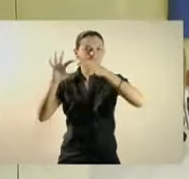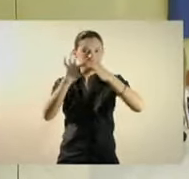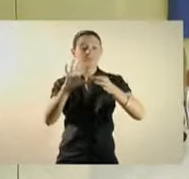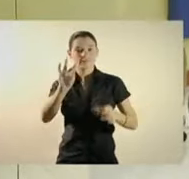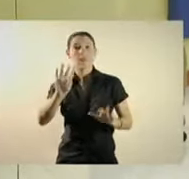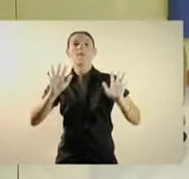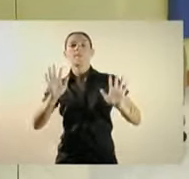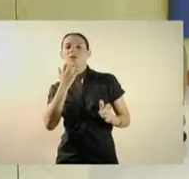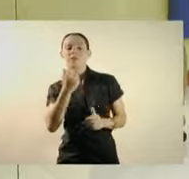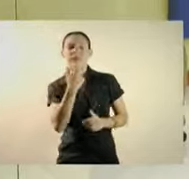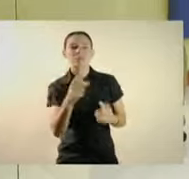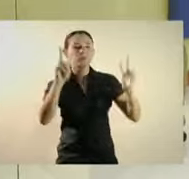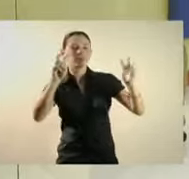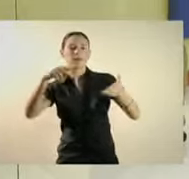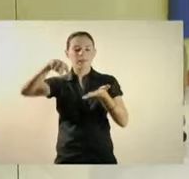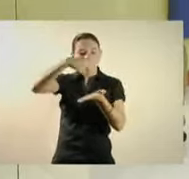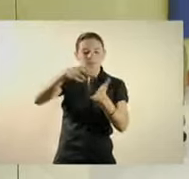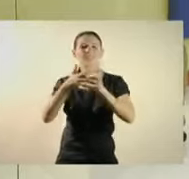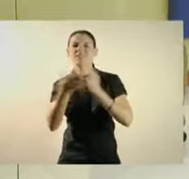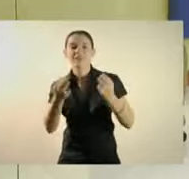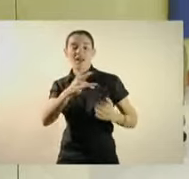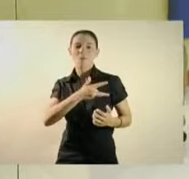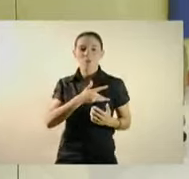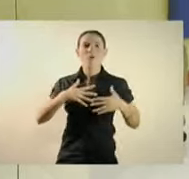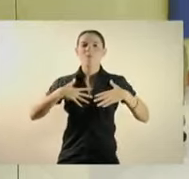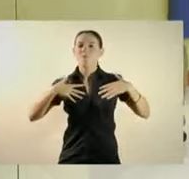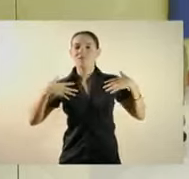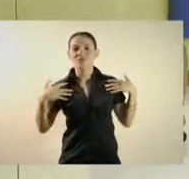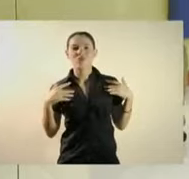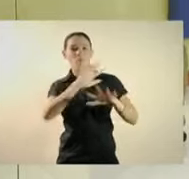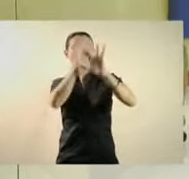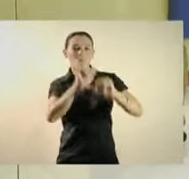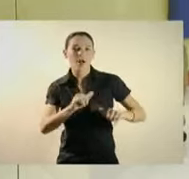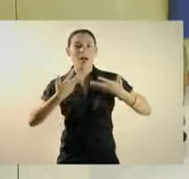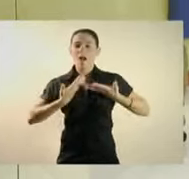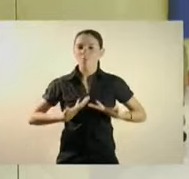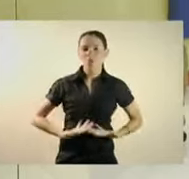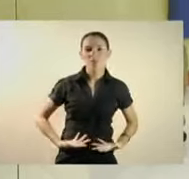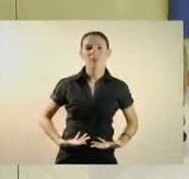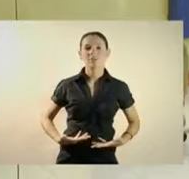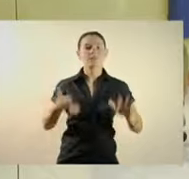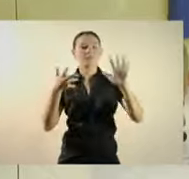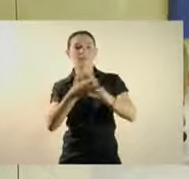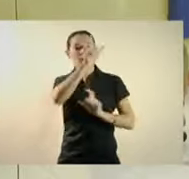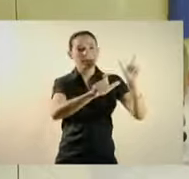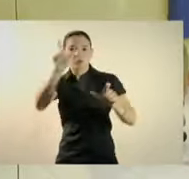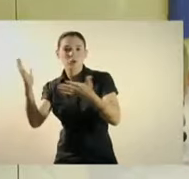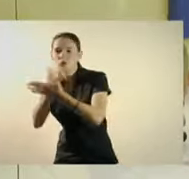si hablamos de dancing, hablamos de amor, hablamos de pasión, hablamos de paz, hablamos de armonía, hablamos de llegar a todas las